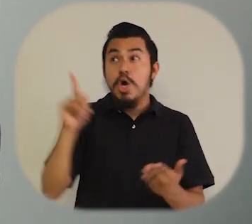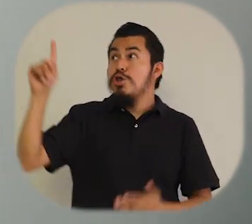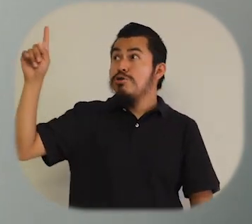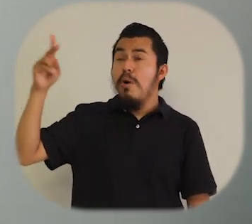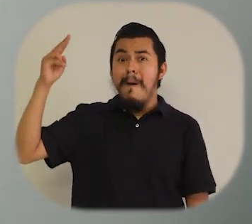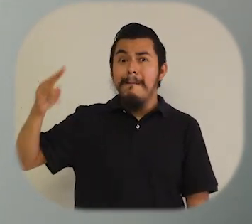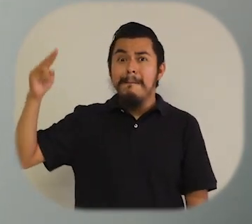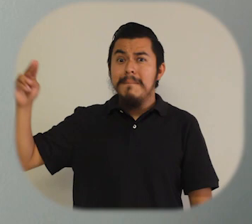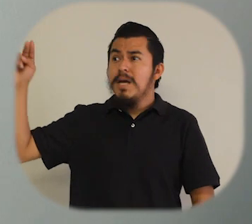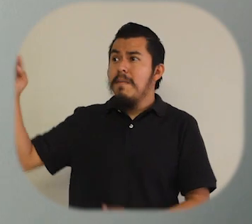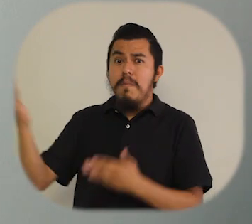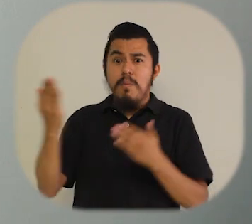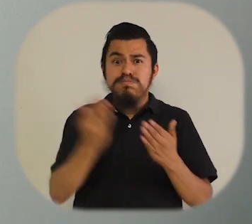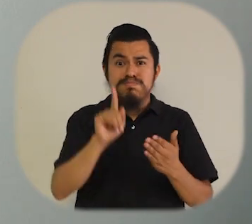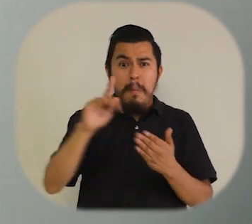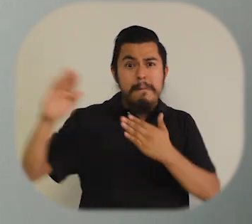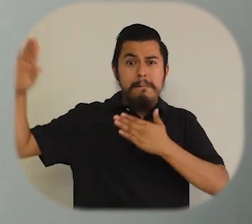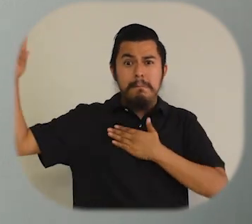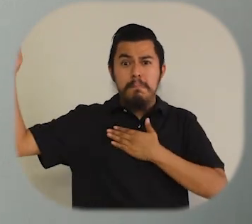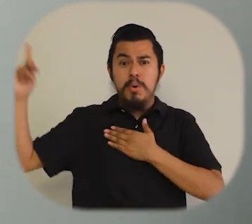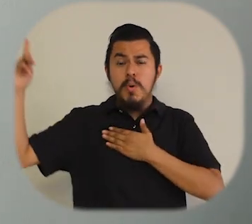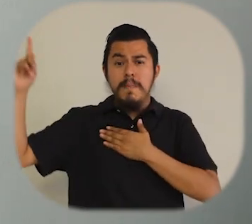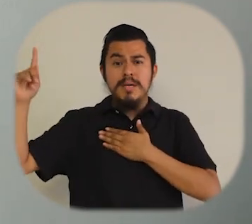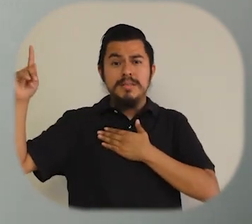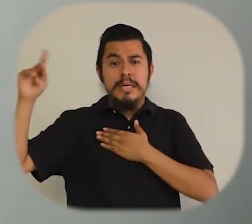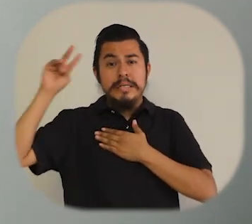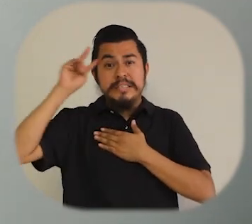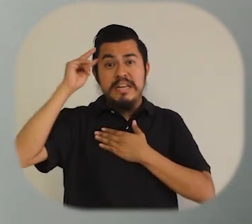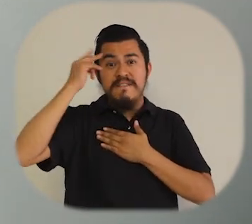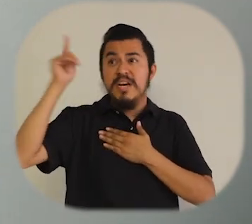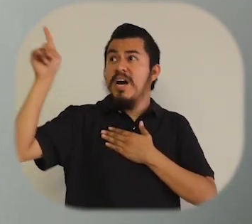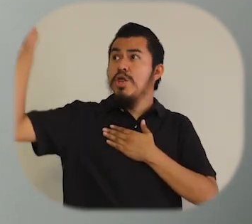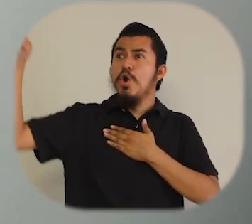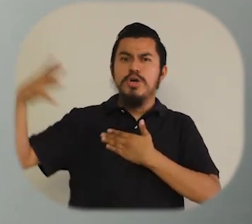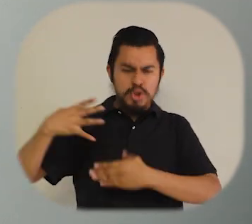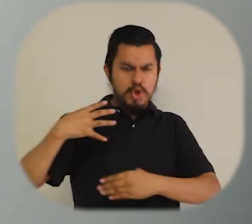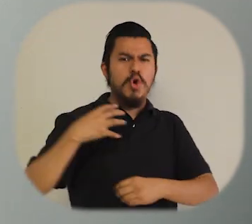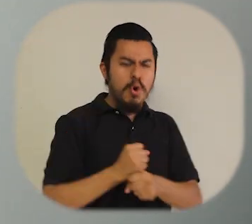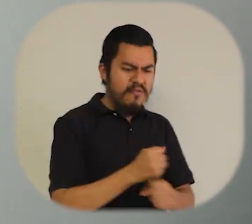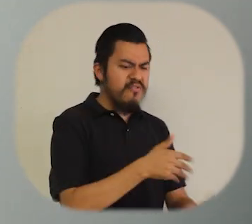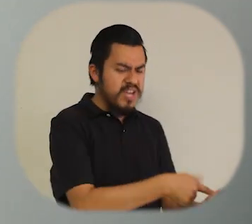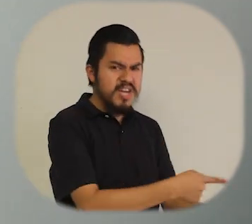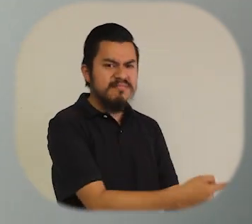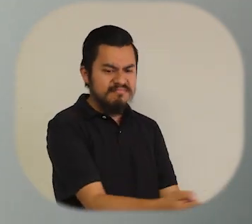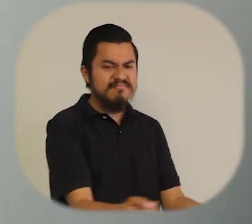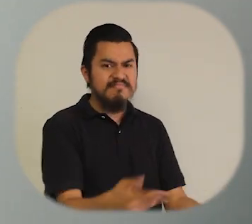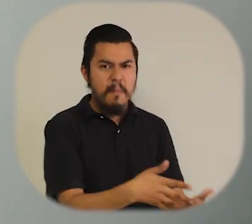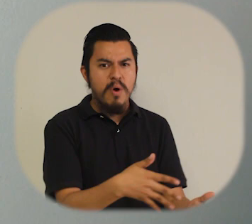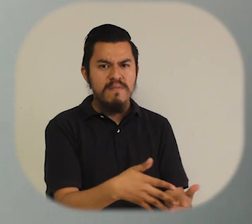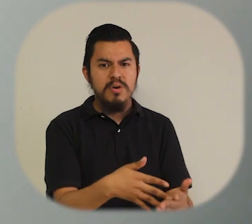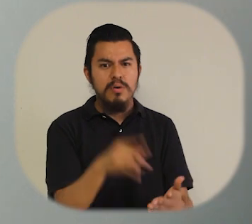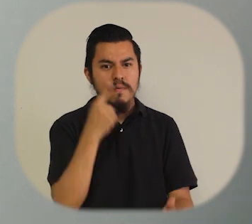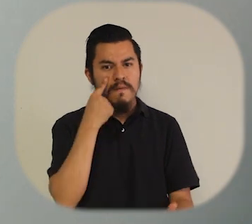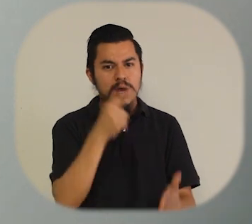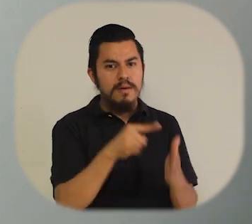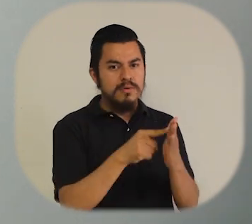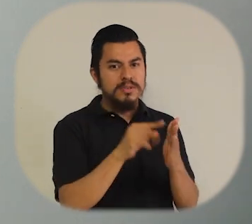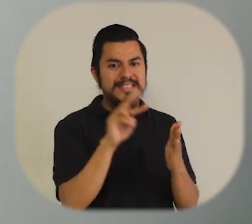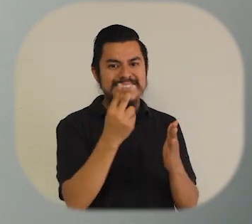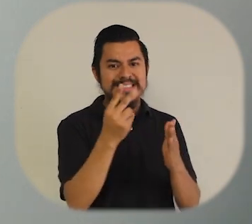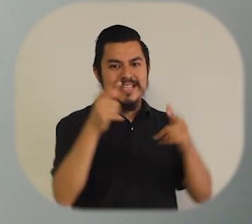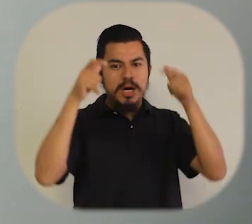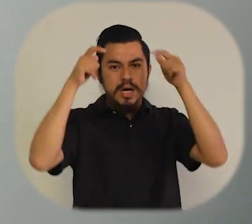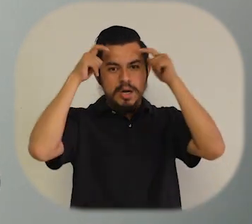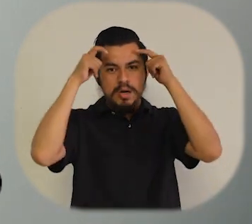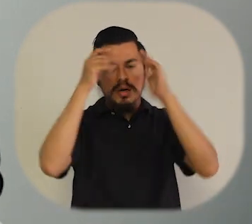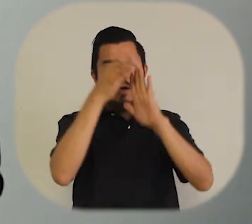bendición. Es el hecho de que confía en el hombre de esta forma. Si nosotros vemos en Segunda de Reyes, también en el capítulo